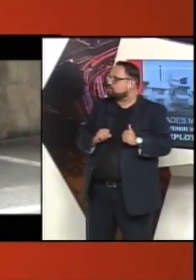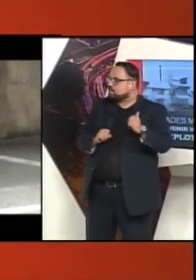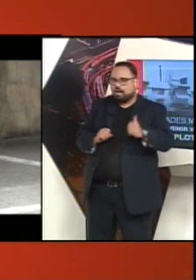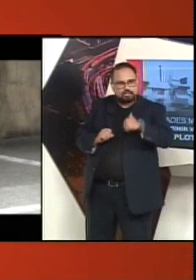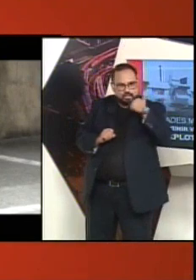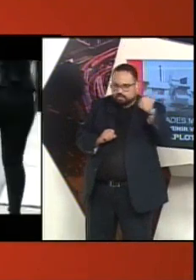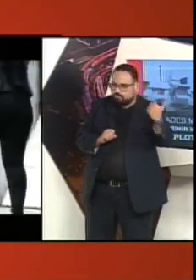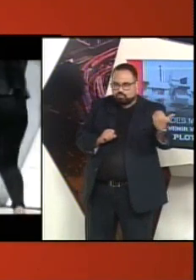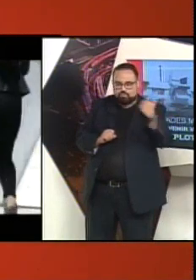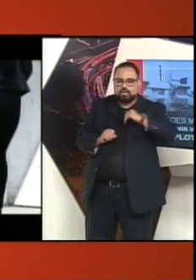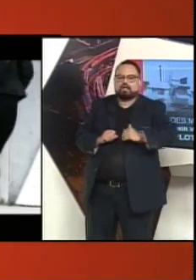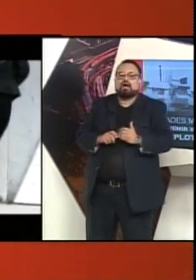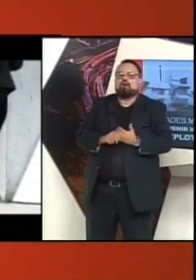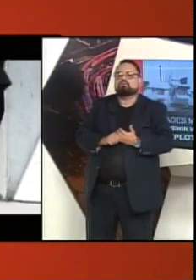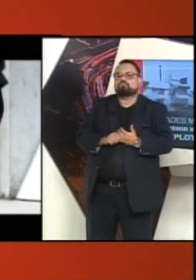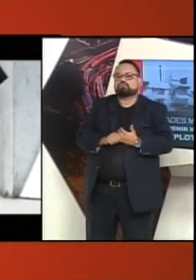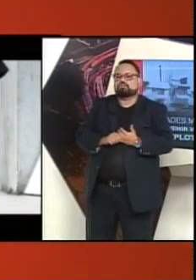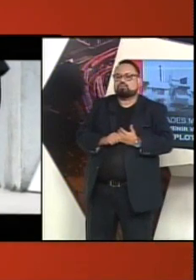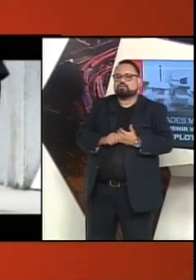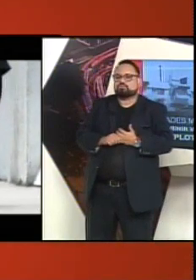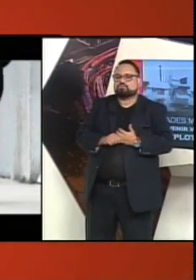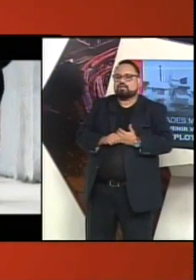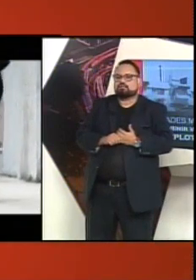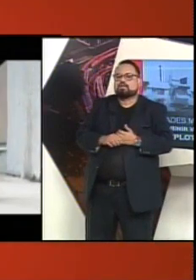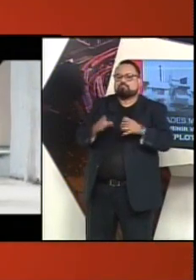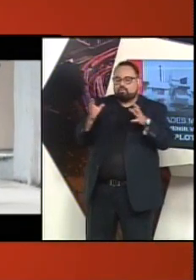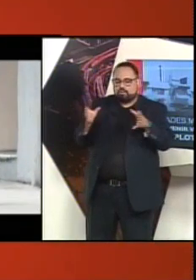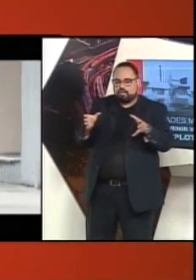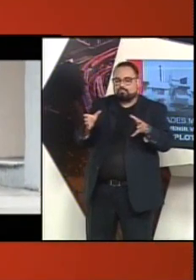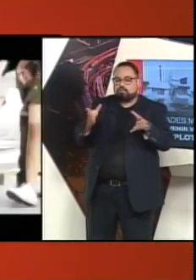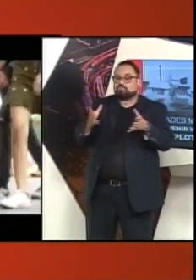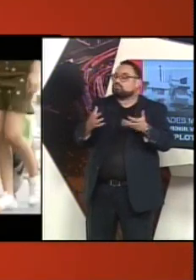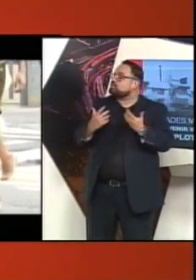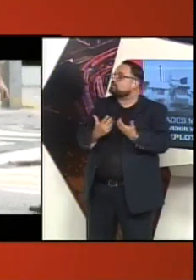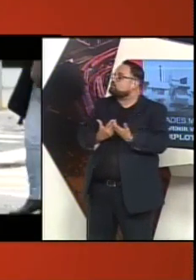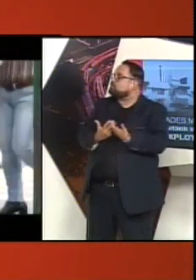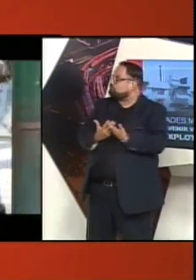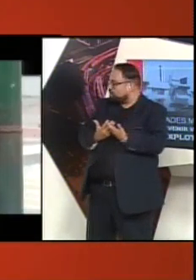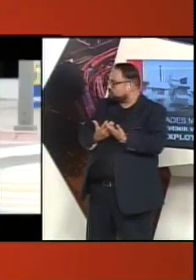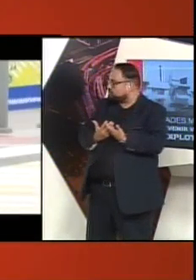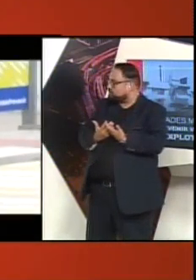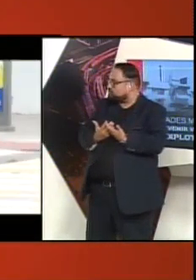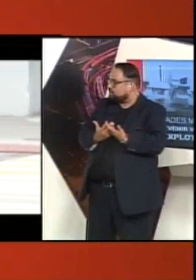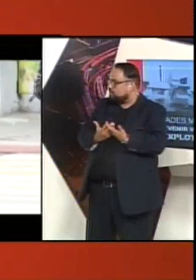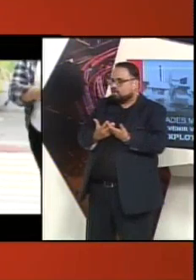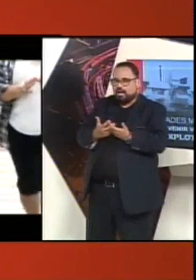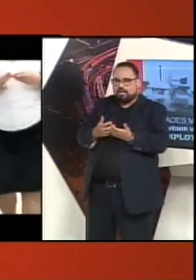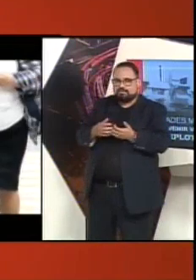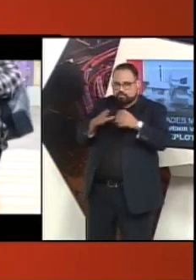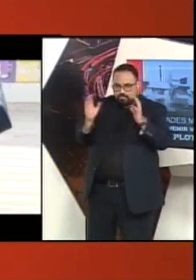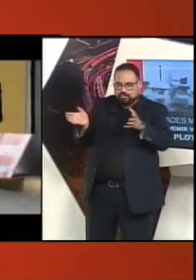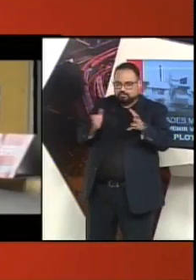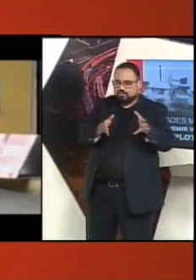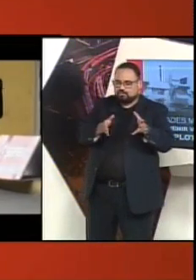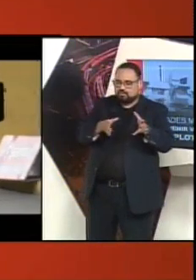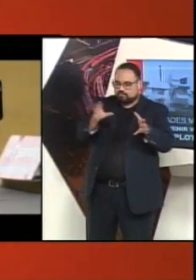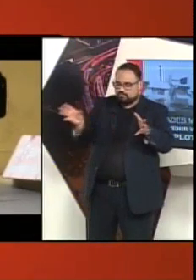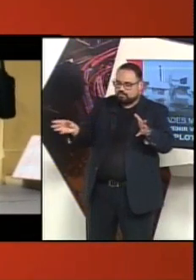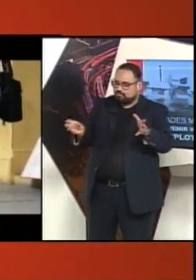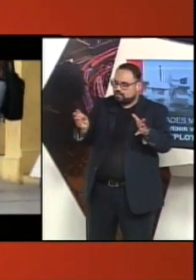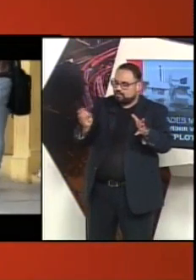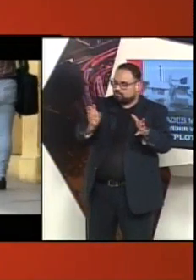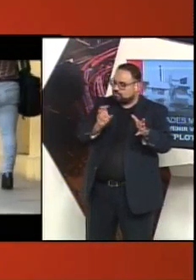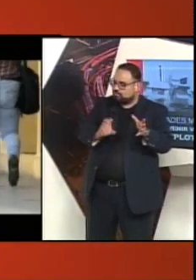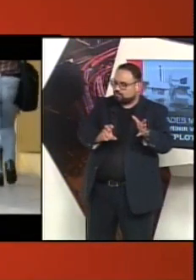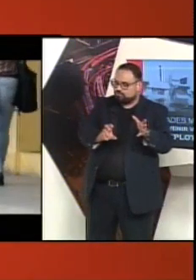las iglesias a que hay que involucrar a otros sectores sociales porque porque esto tiene que ser un esfuerzo nacional así como en el tema de la trata